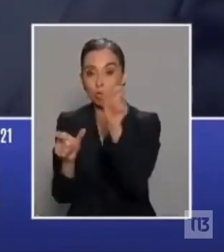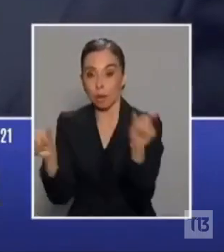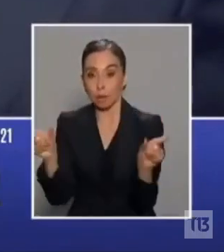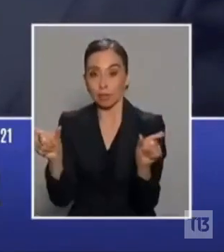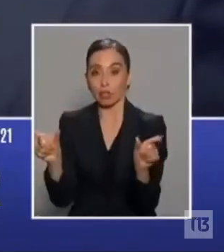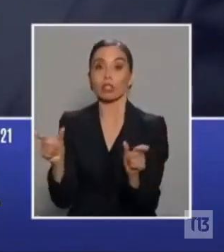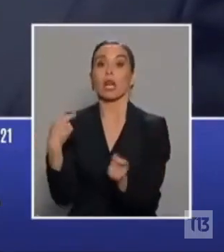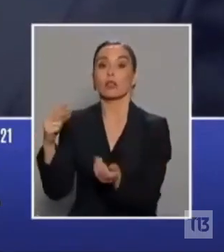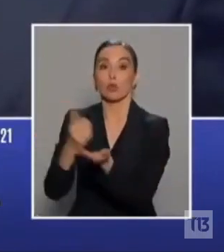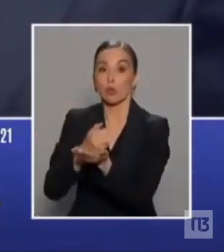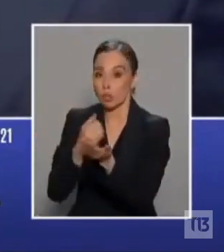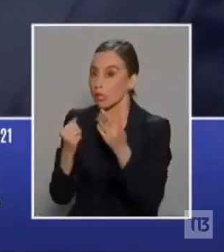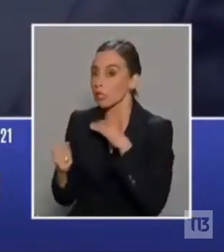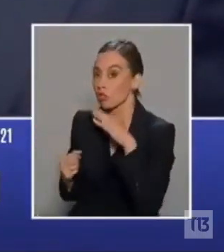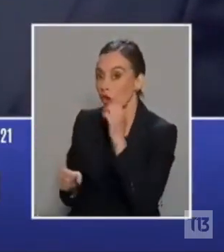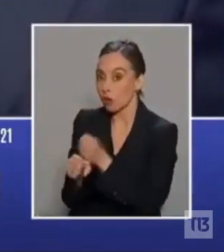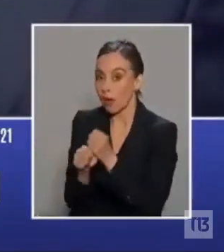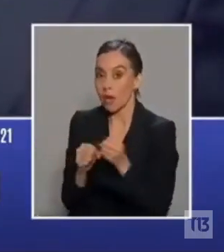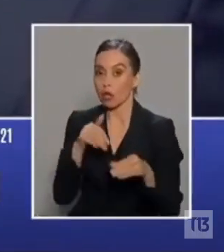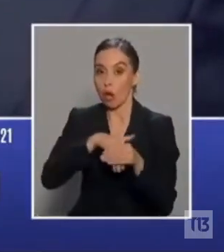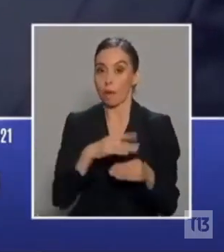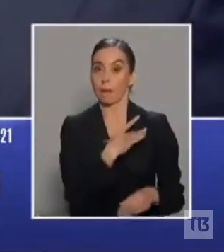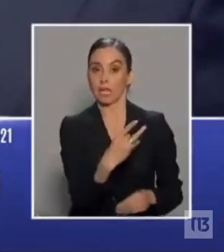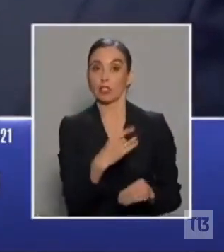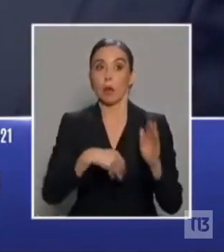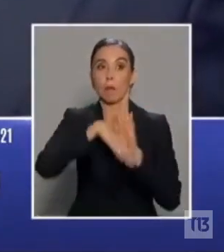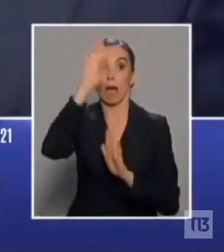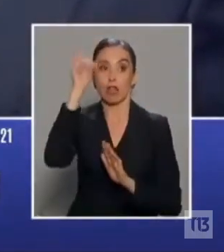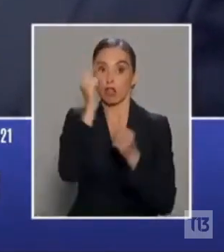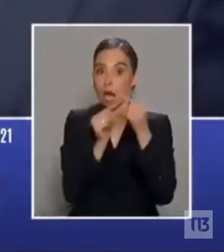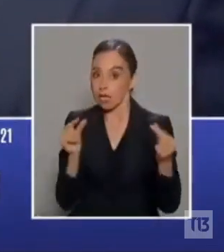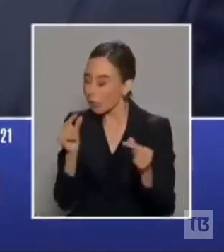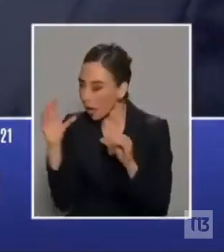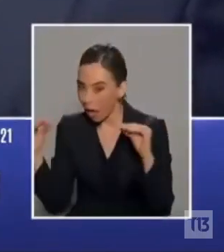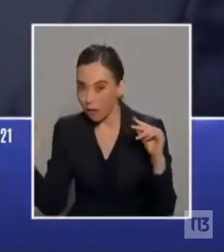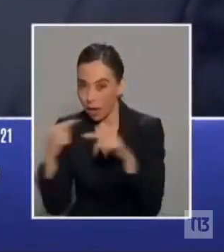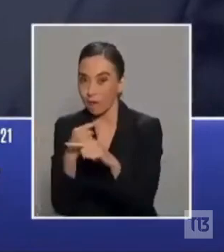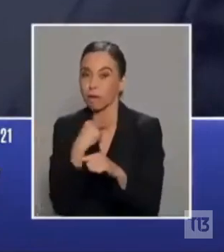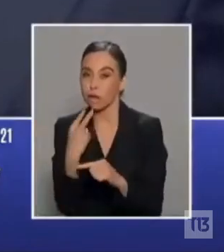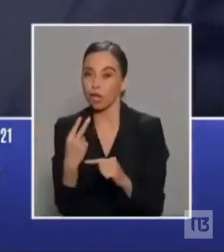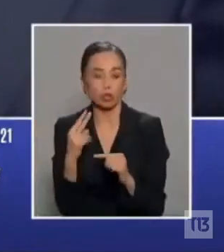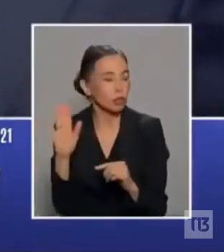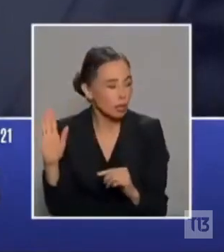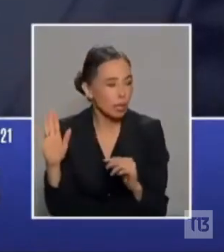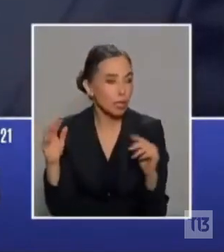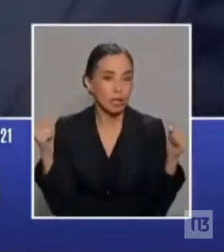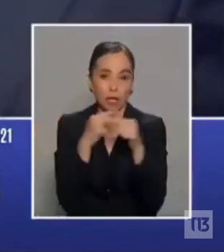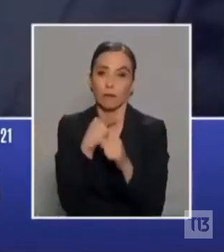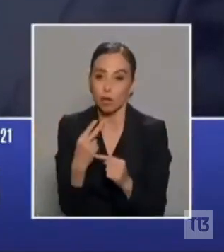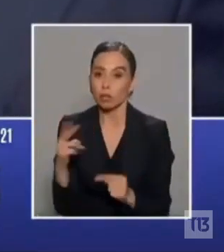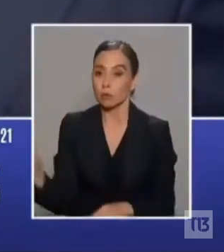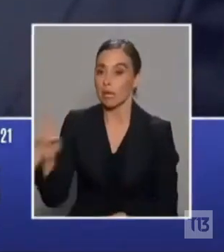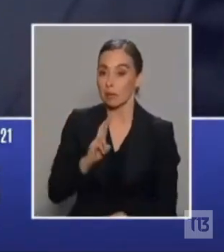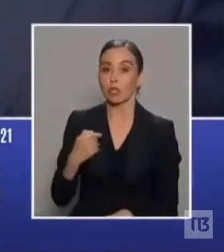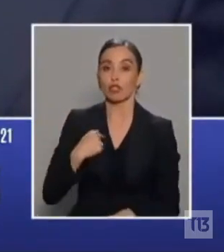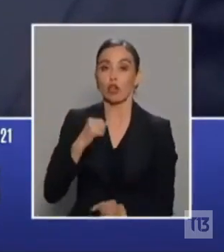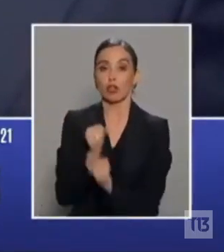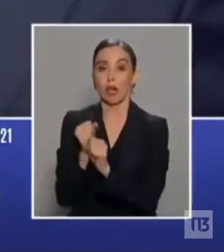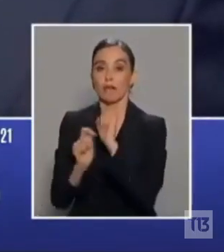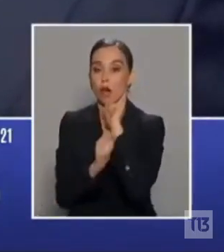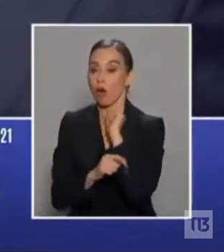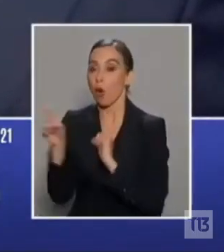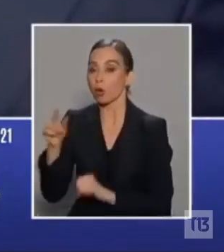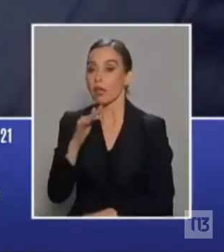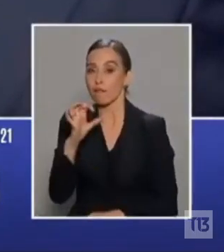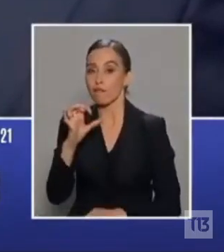que se gana su un trabajo plata, por el cual fui elegida con primera mayoría nacional. Pero familia, me puede contestar, no, querido fui abogado, Sebastián. Fui abogado. ¿Fue